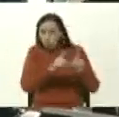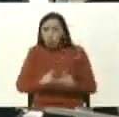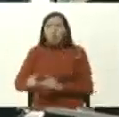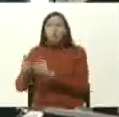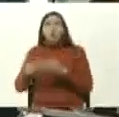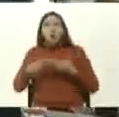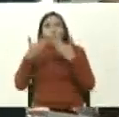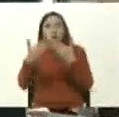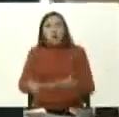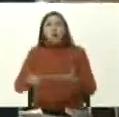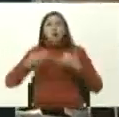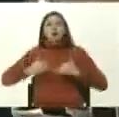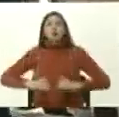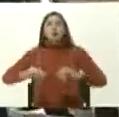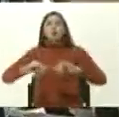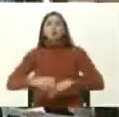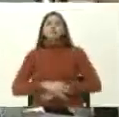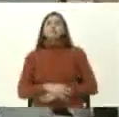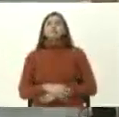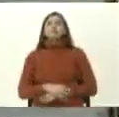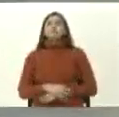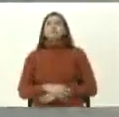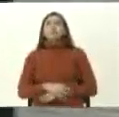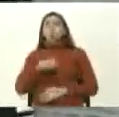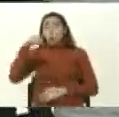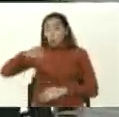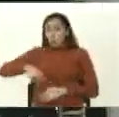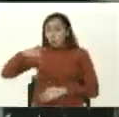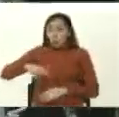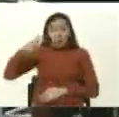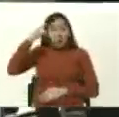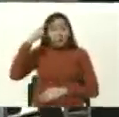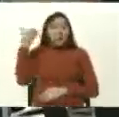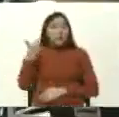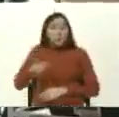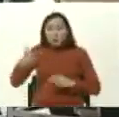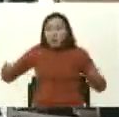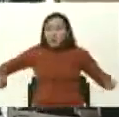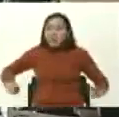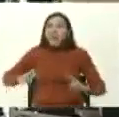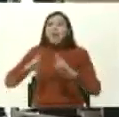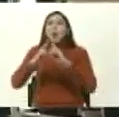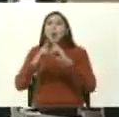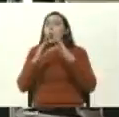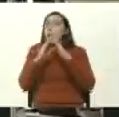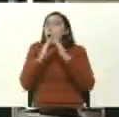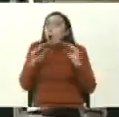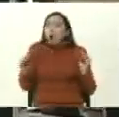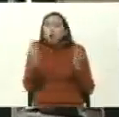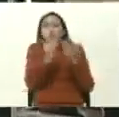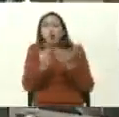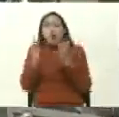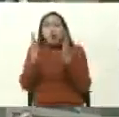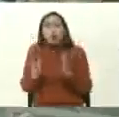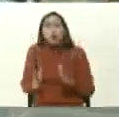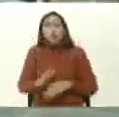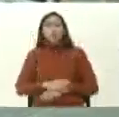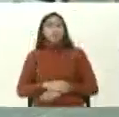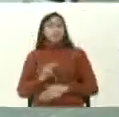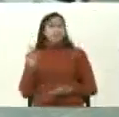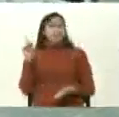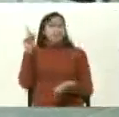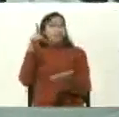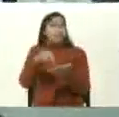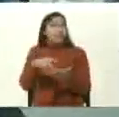sus niños y a sus niñas. Pero hoy, 25 de octubre, el reencuentro entre todos los estudiantes. Bueno, ya llegamos